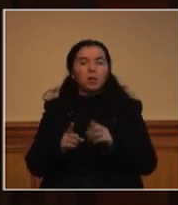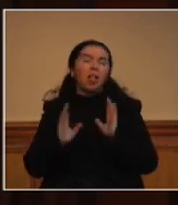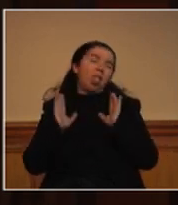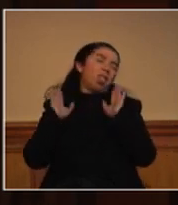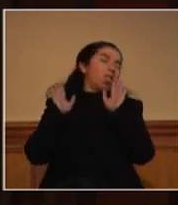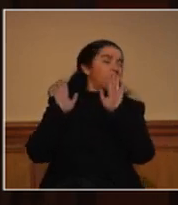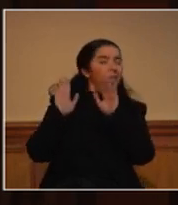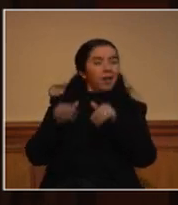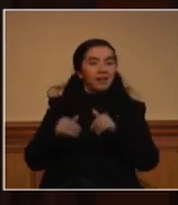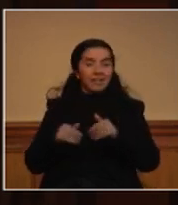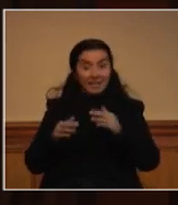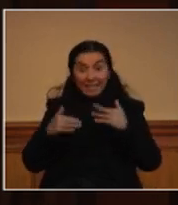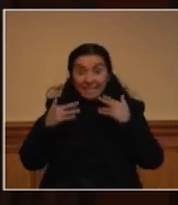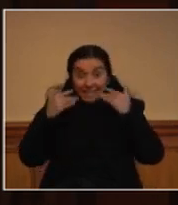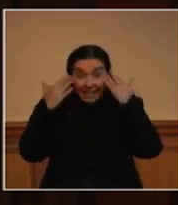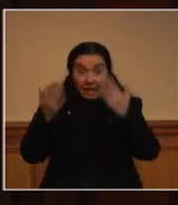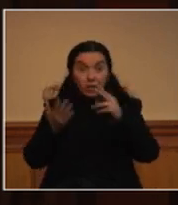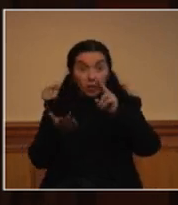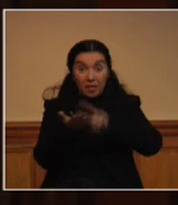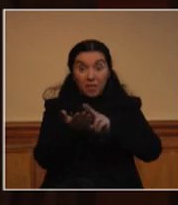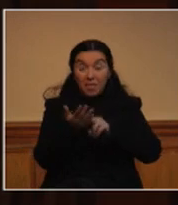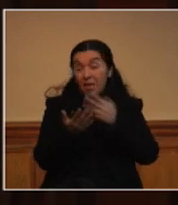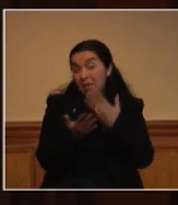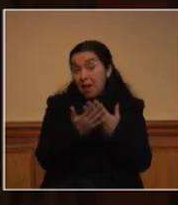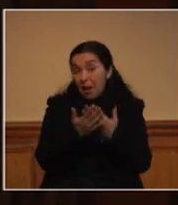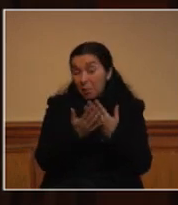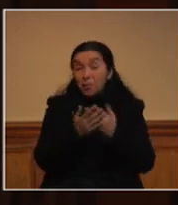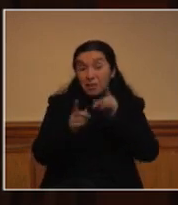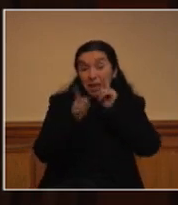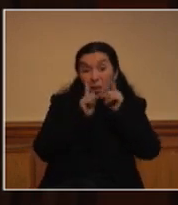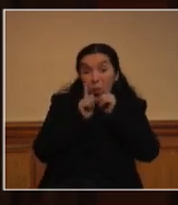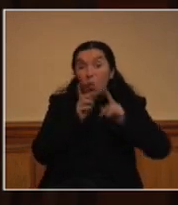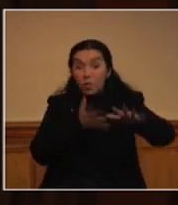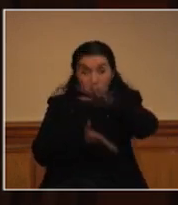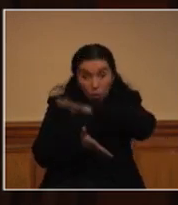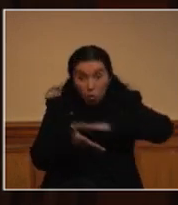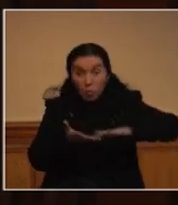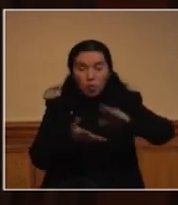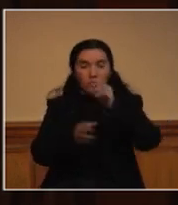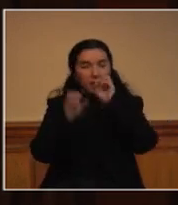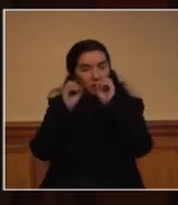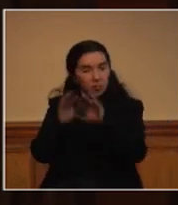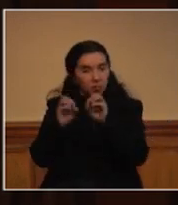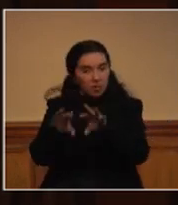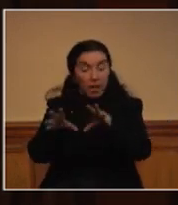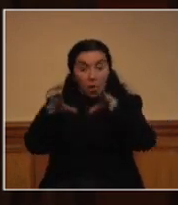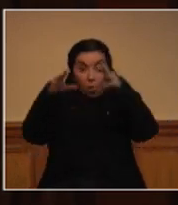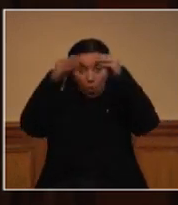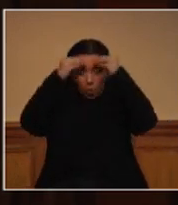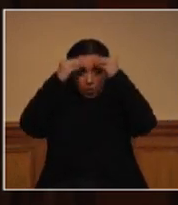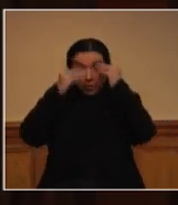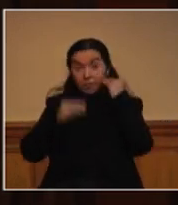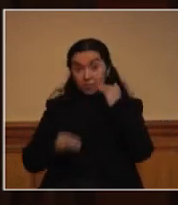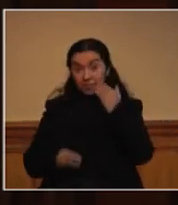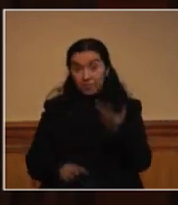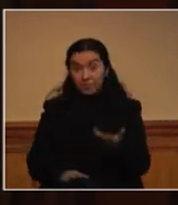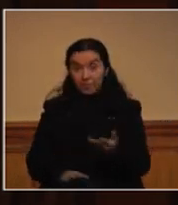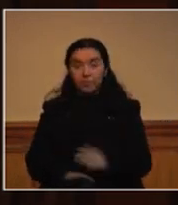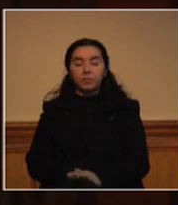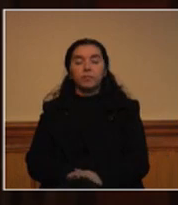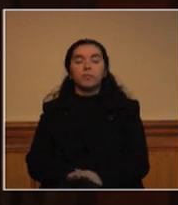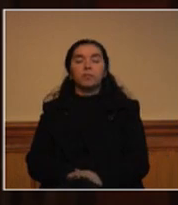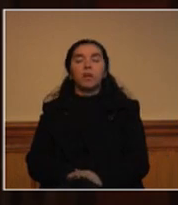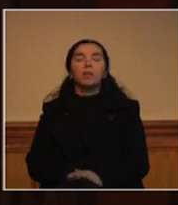relajación, de entretenimiento, sino que realmente fuera un contexto de aprendizaje. Bueno, este estudio empírico